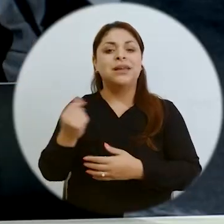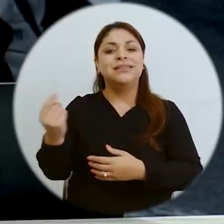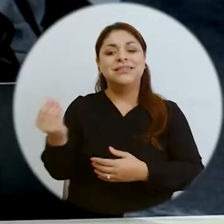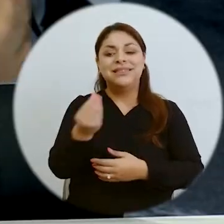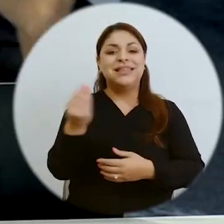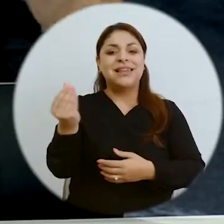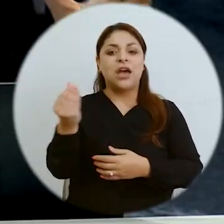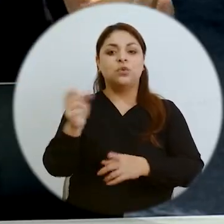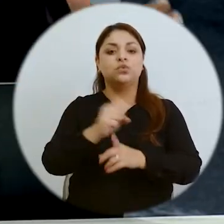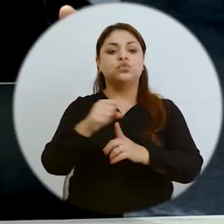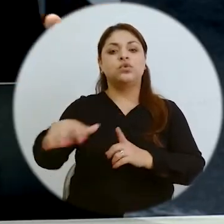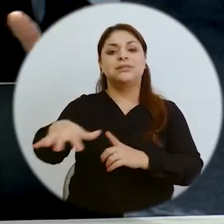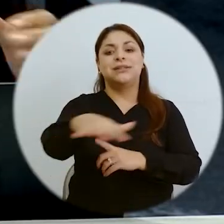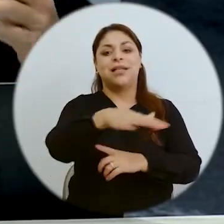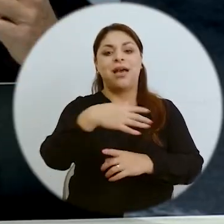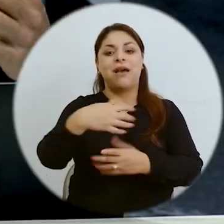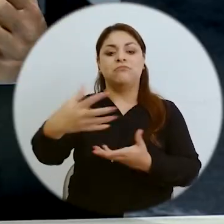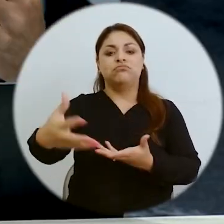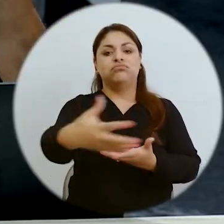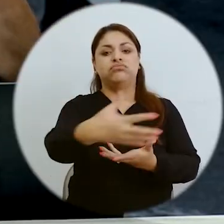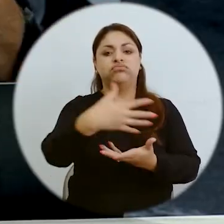Hay que decir algunas cosas.